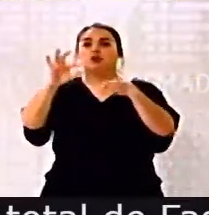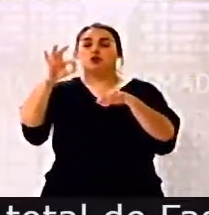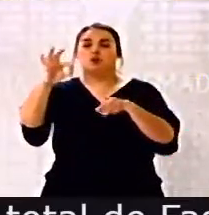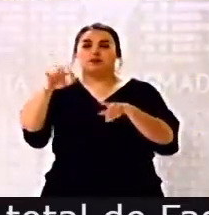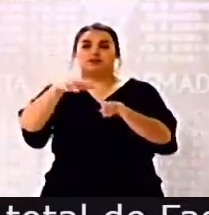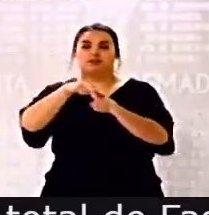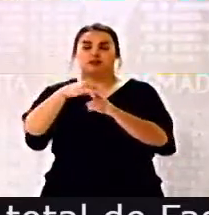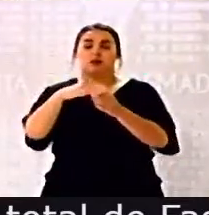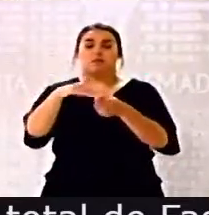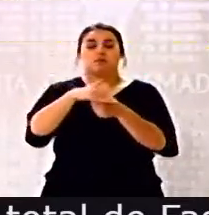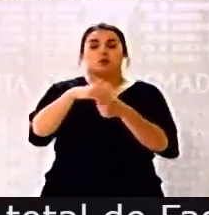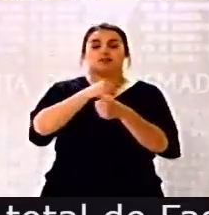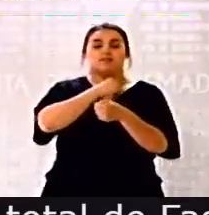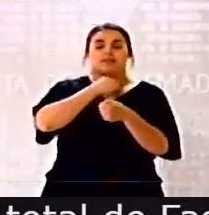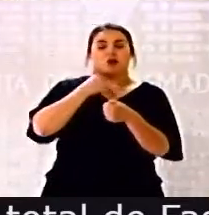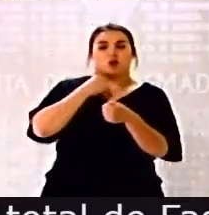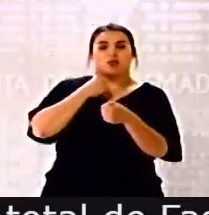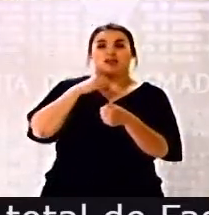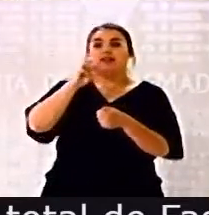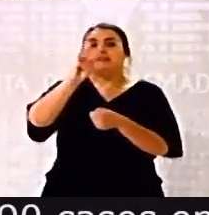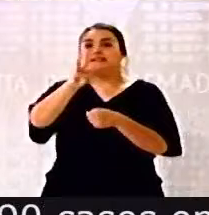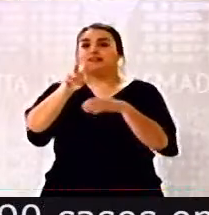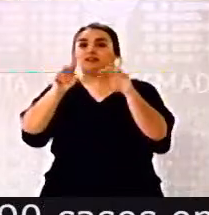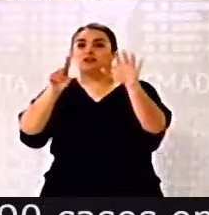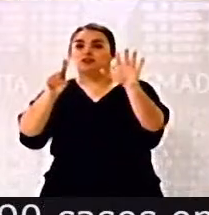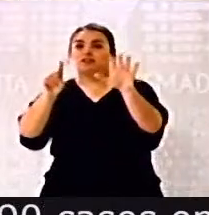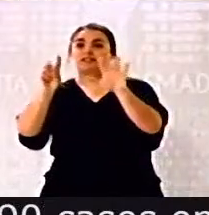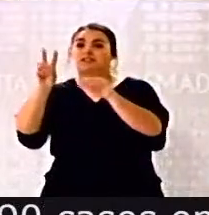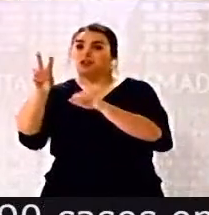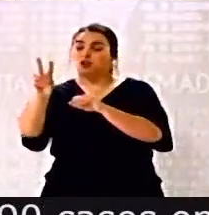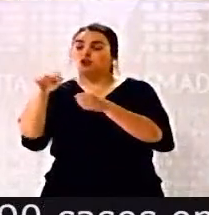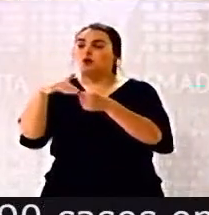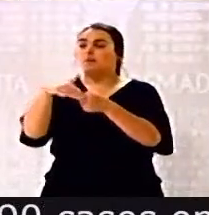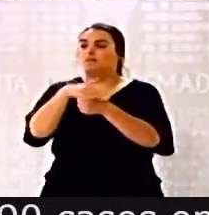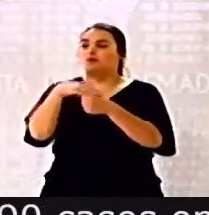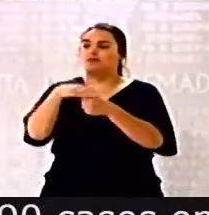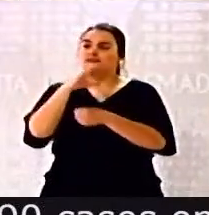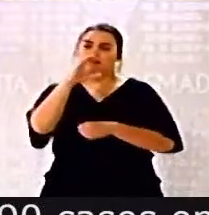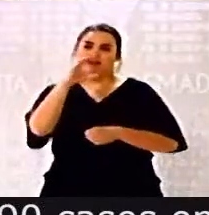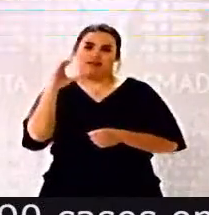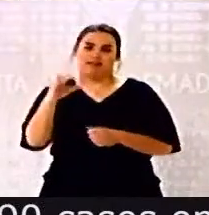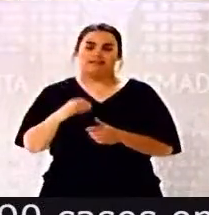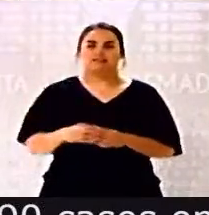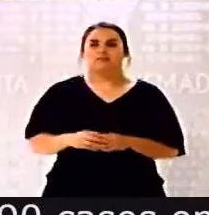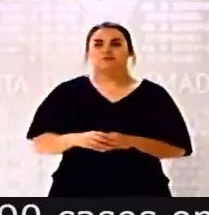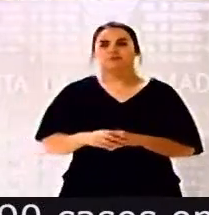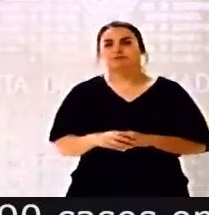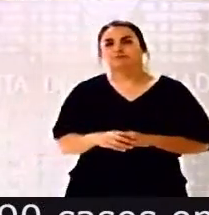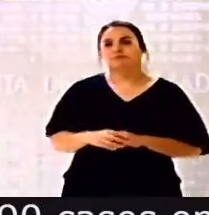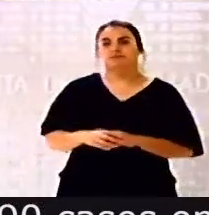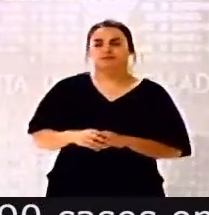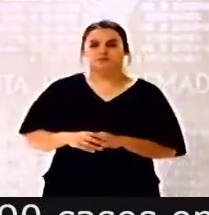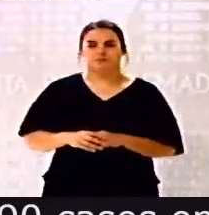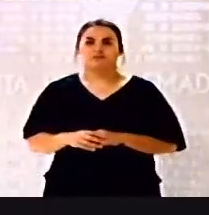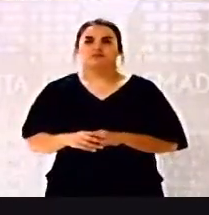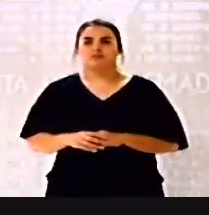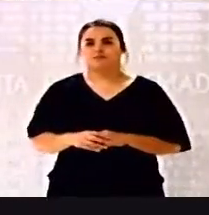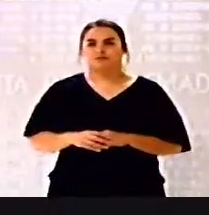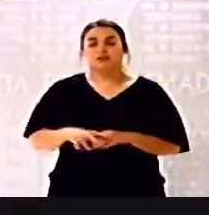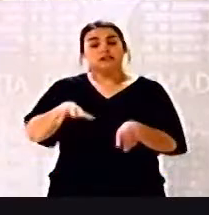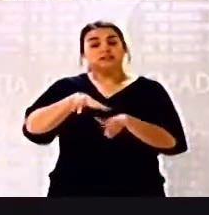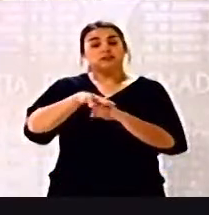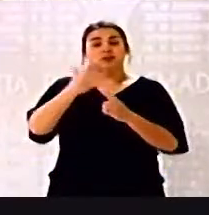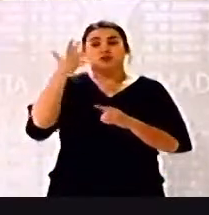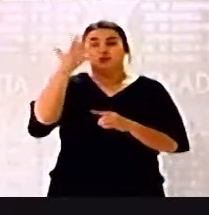la provincia de Badajoz y 362 en la provincia de Cáceres. Y los casos sospechosos